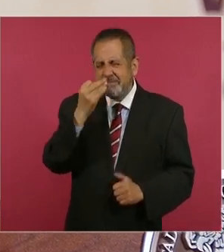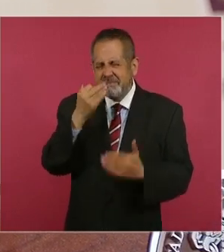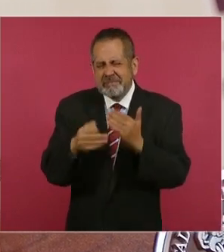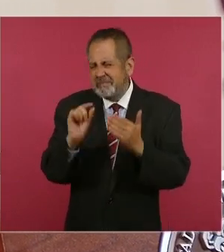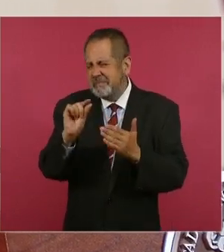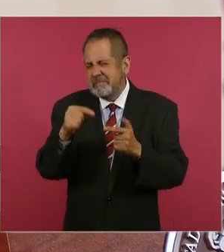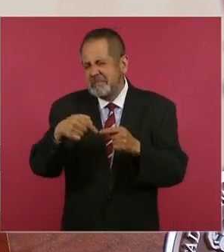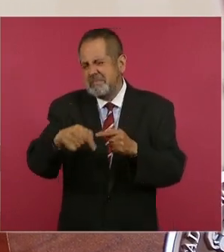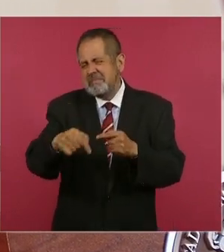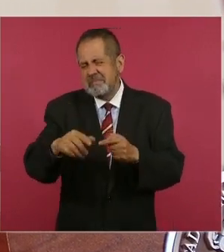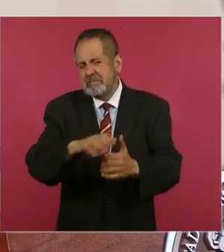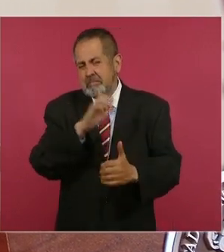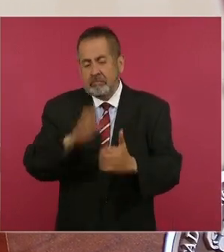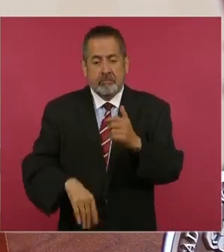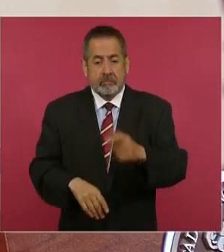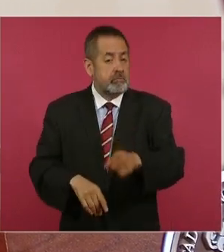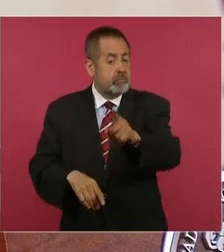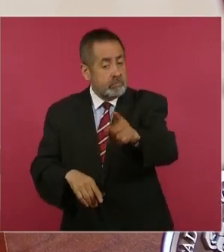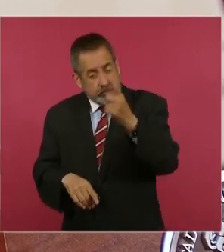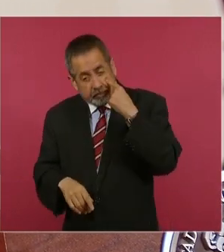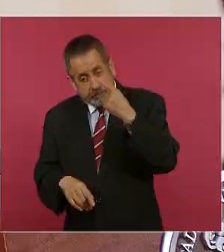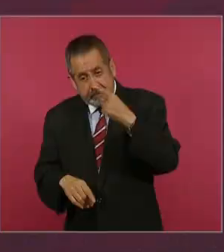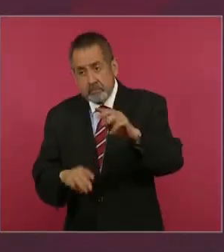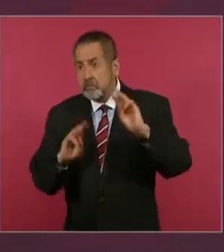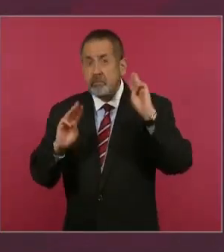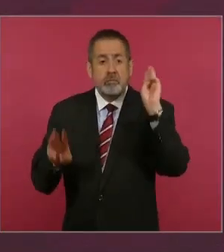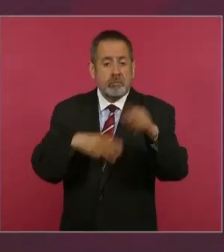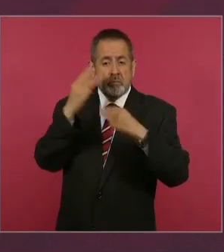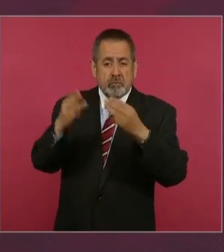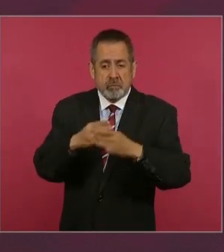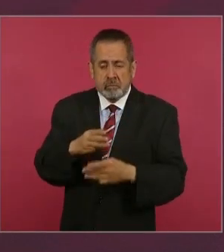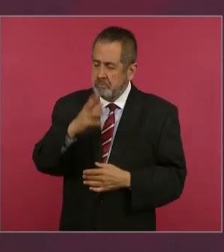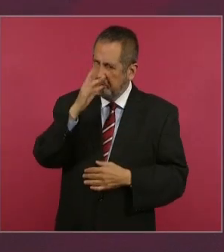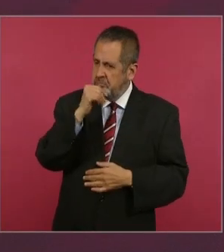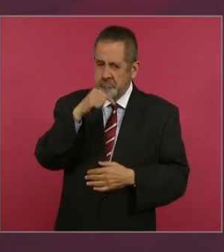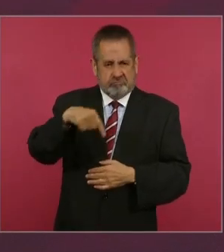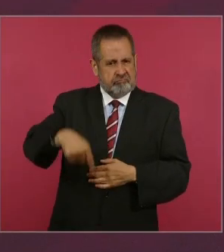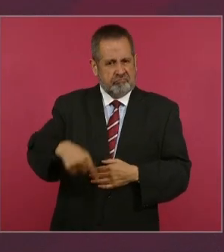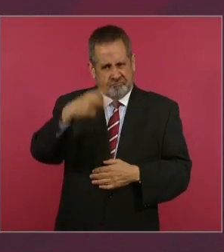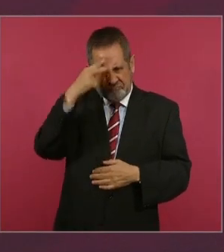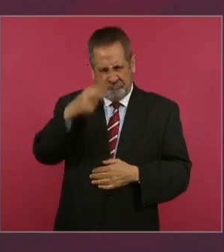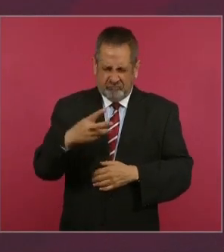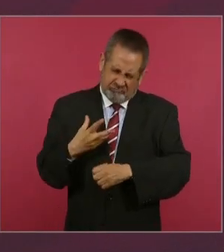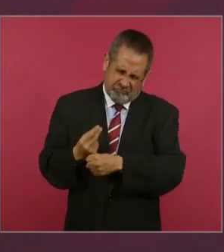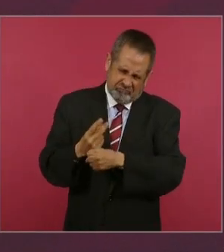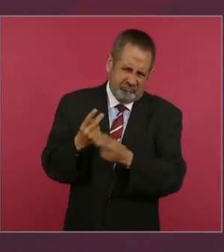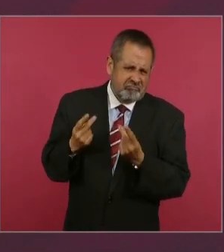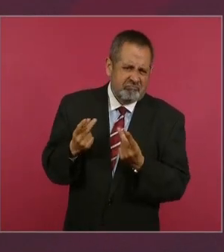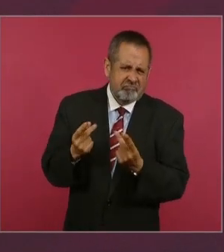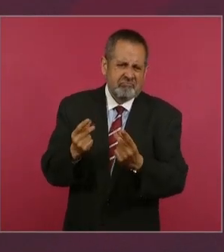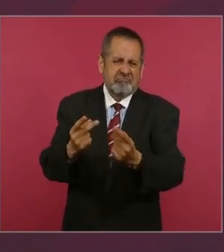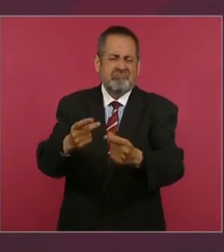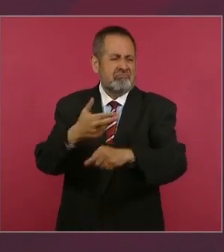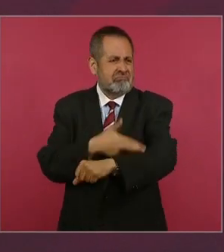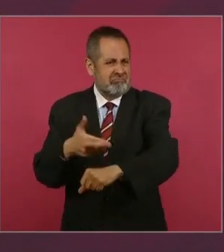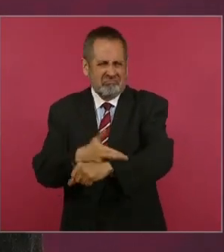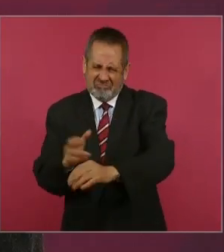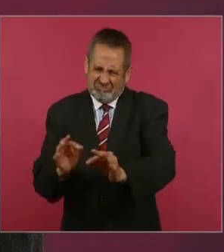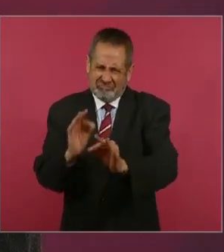nadie en el mundo ningún eh